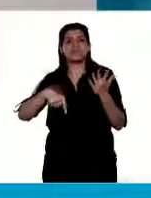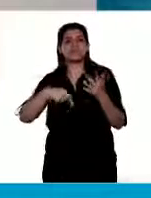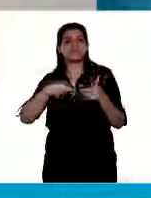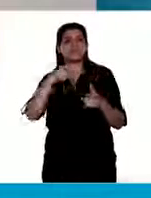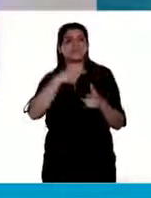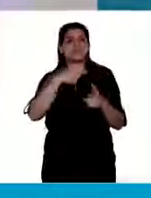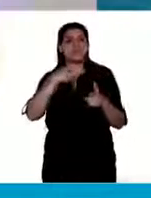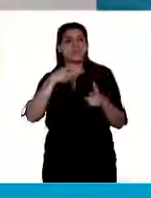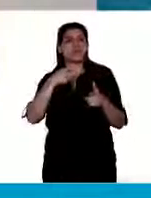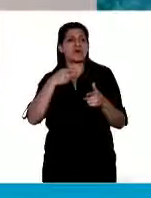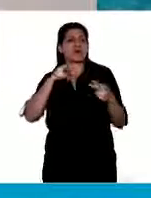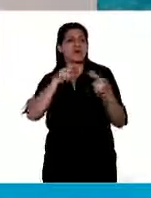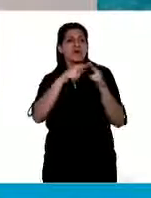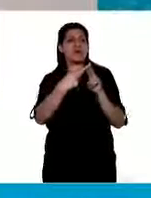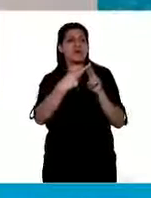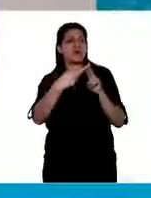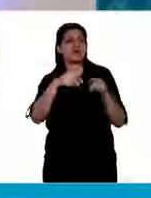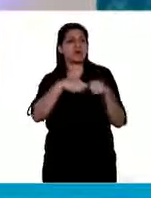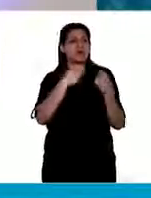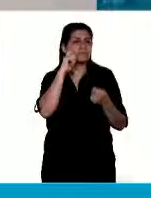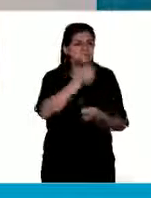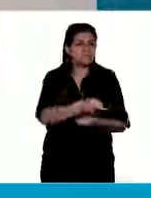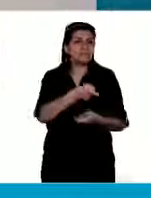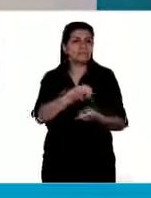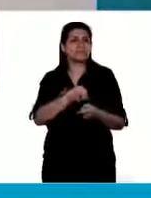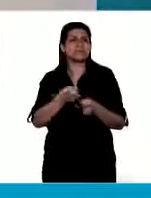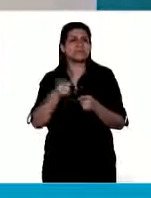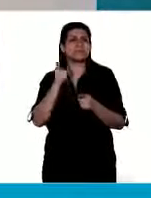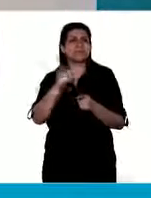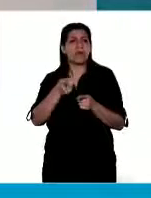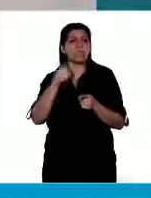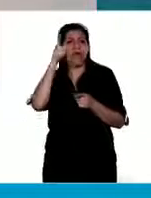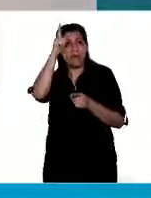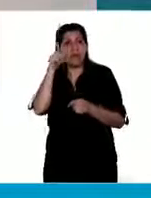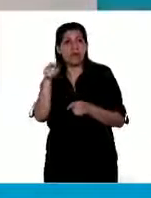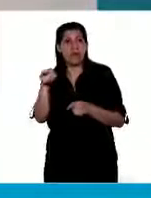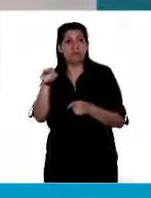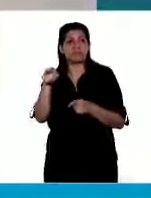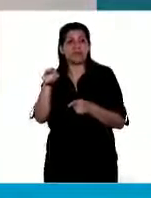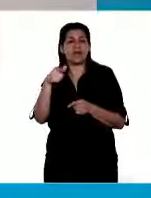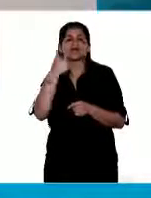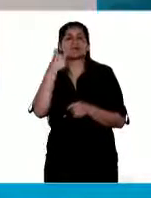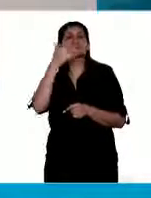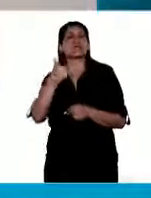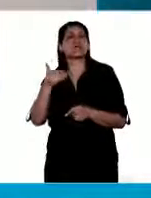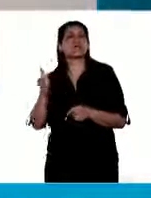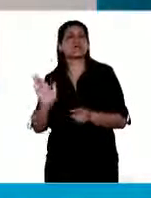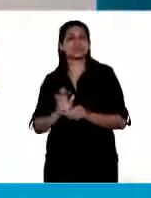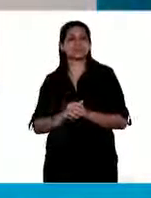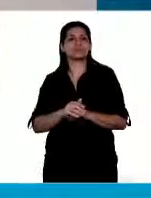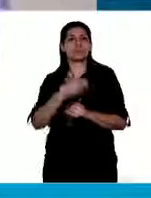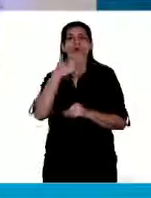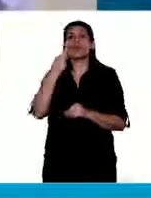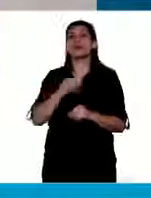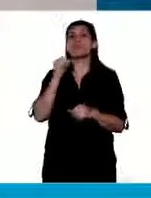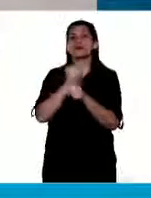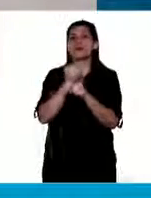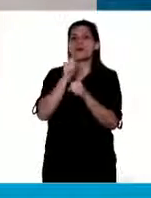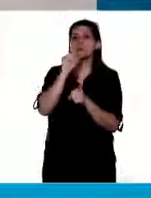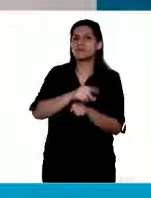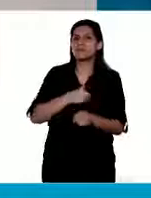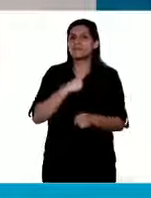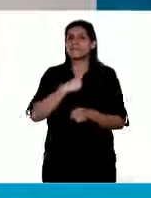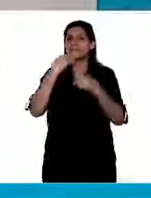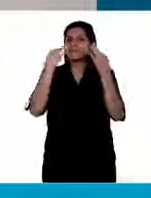secuestros extorsivos y a los delitos complejos. Y llevó a los policías, por eso, a ser los sujetos, a cumplir con su vocación de servicio y a